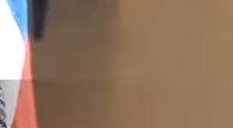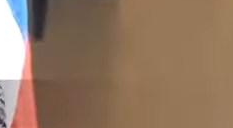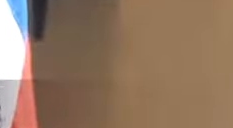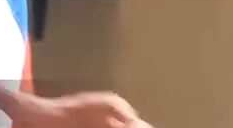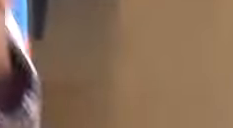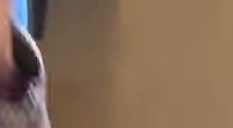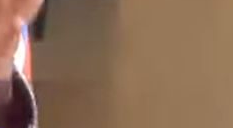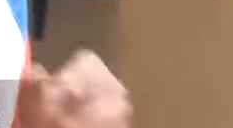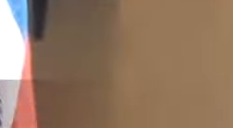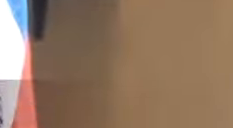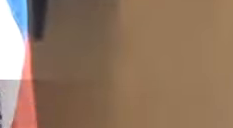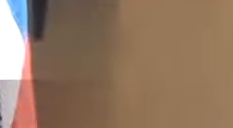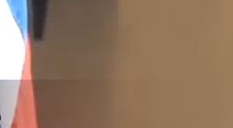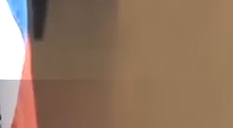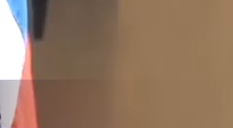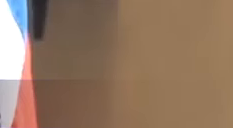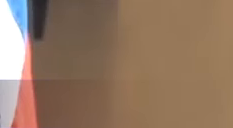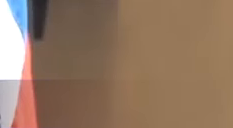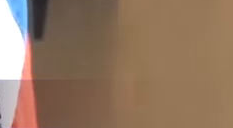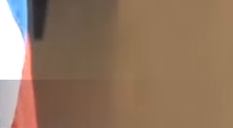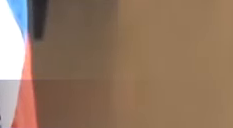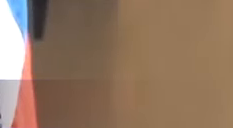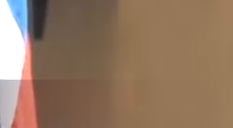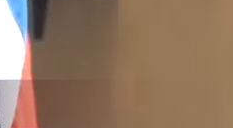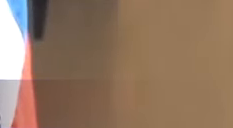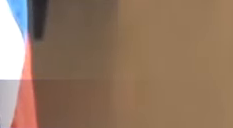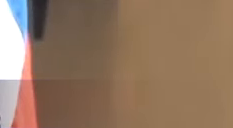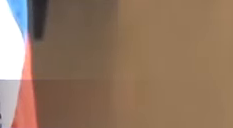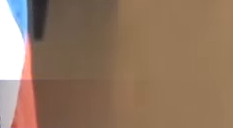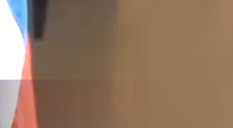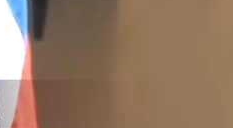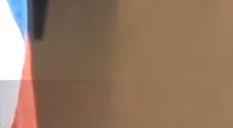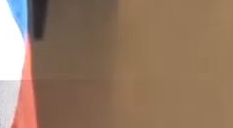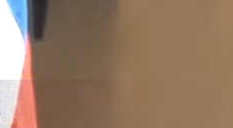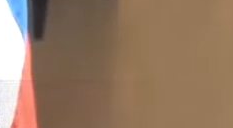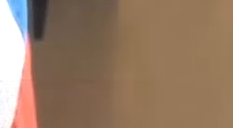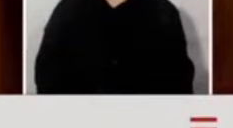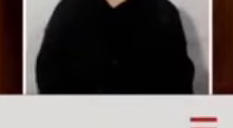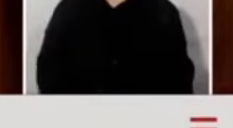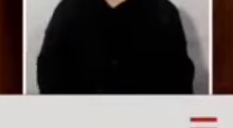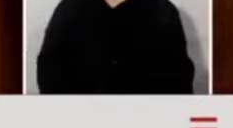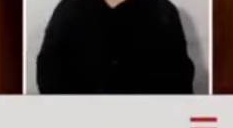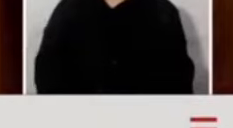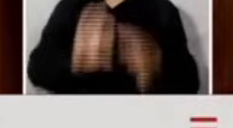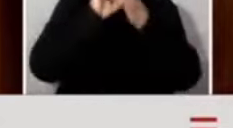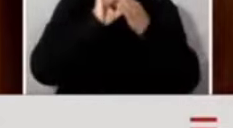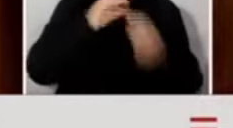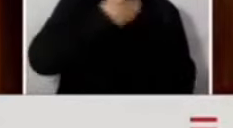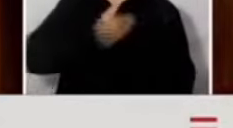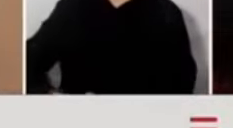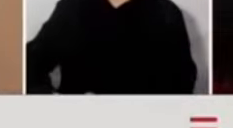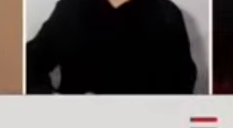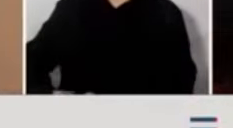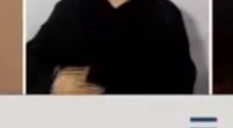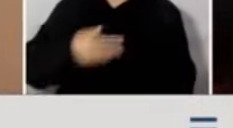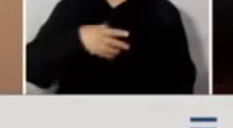para que esta reforma pueda resolverse en el senado sin duda tiene que contar con grandes mayoría no obstante aquello